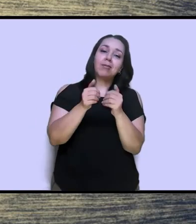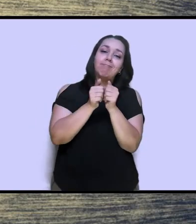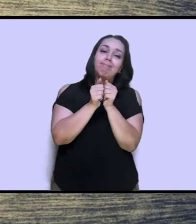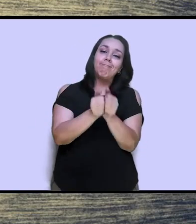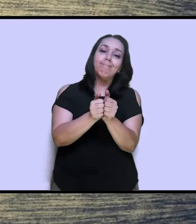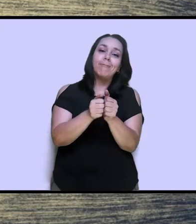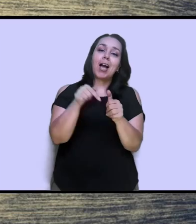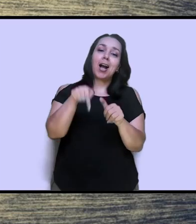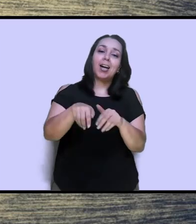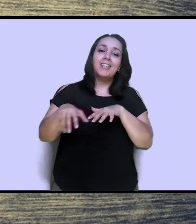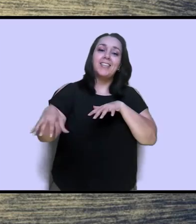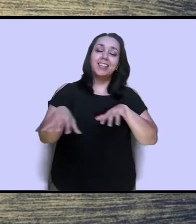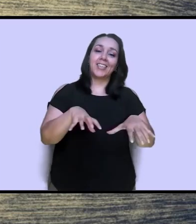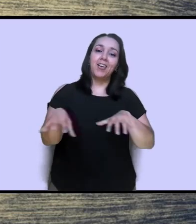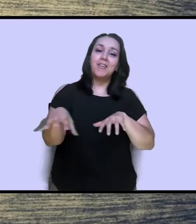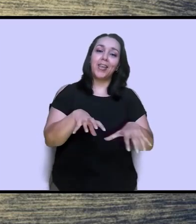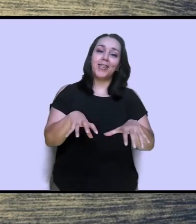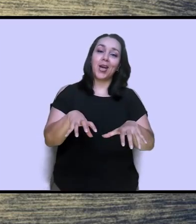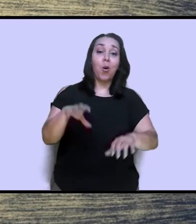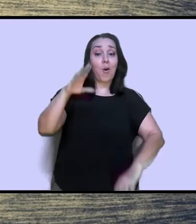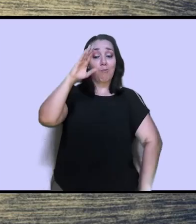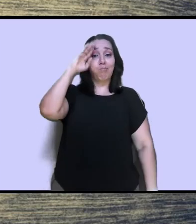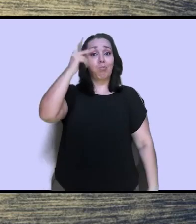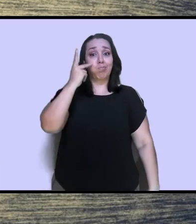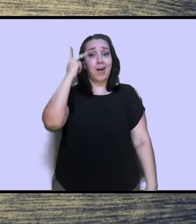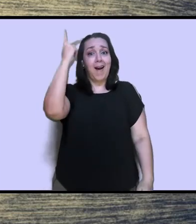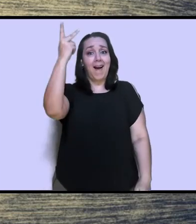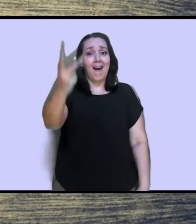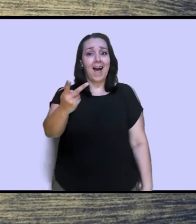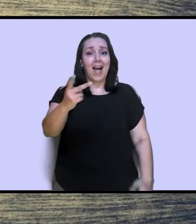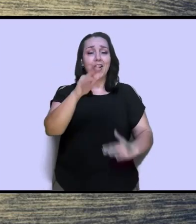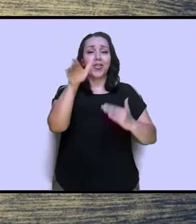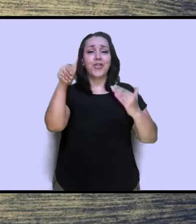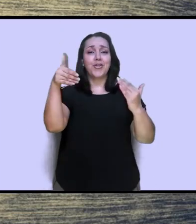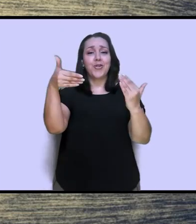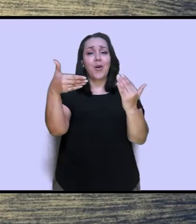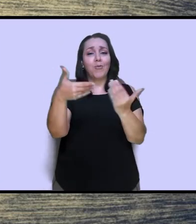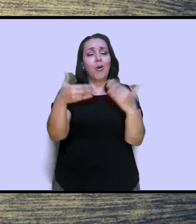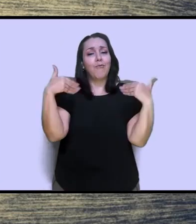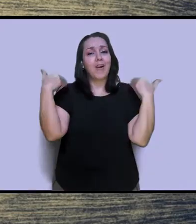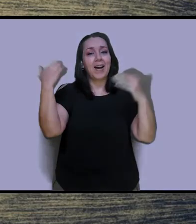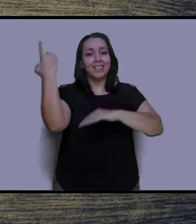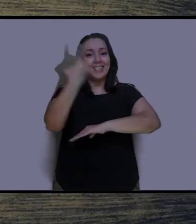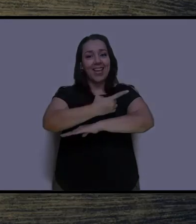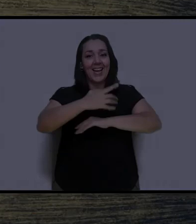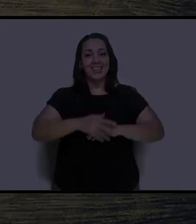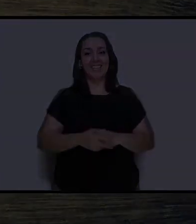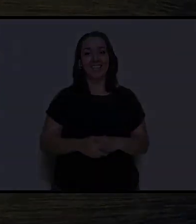compañía en este evento. Hasta pronto, que tengan todos un feliz día.